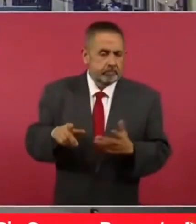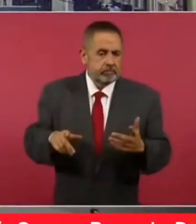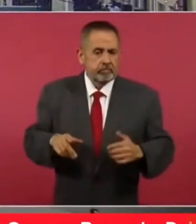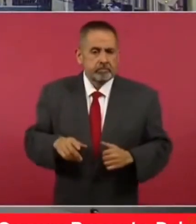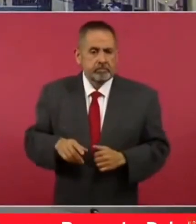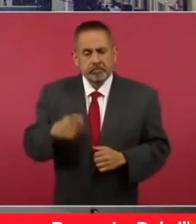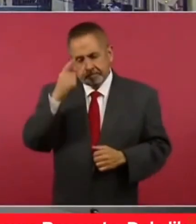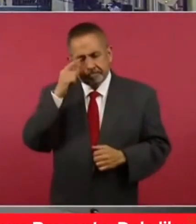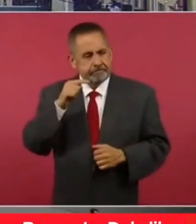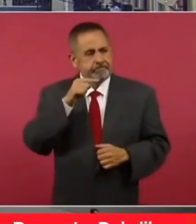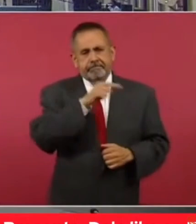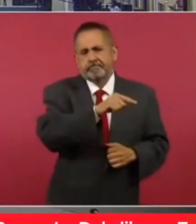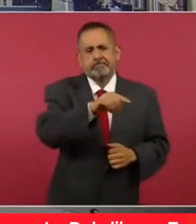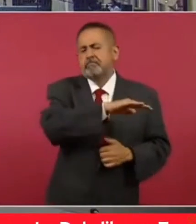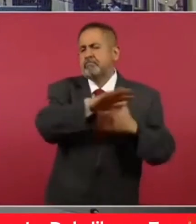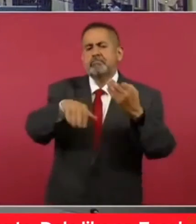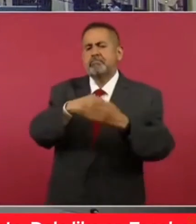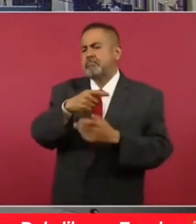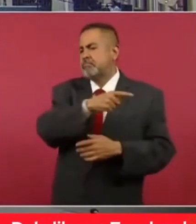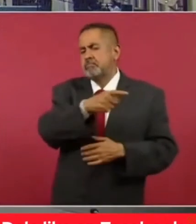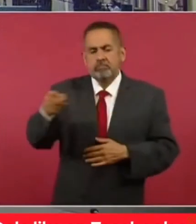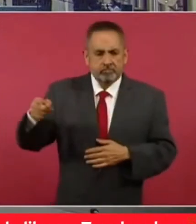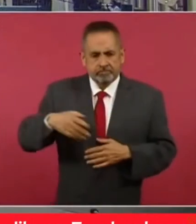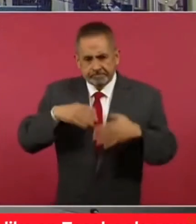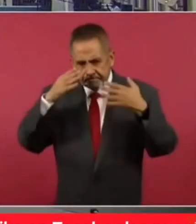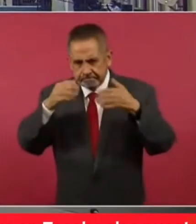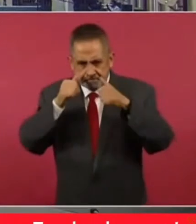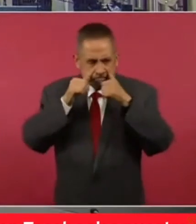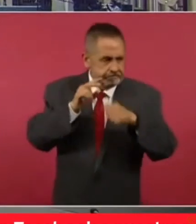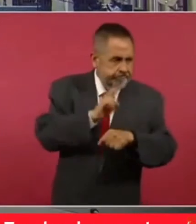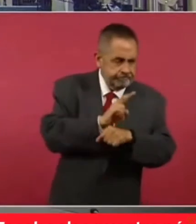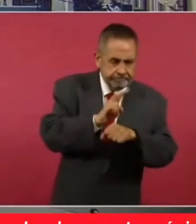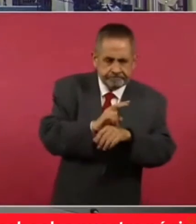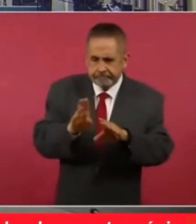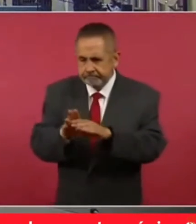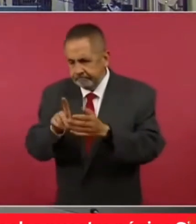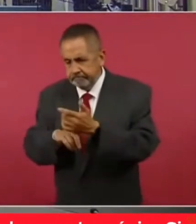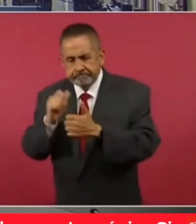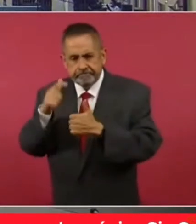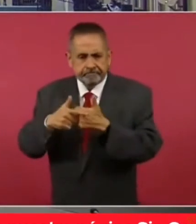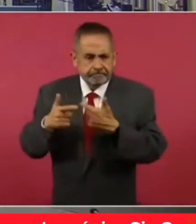y aplica en general, y estamos muy pendientes para atender esto.